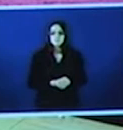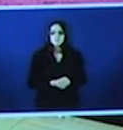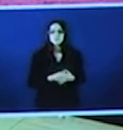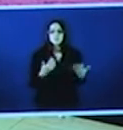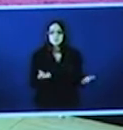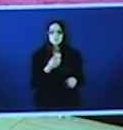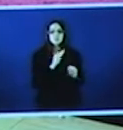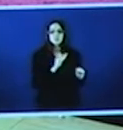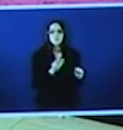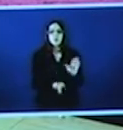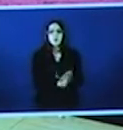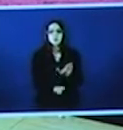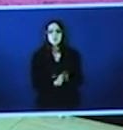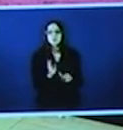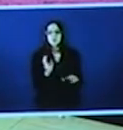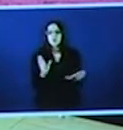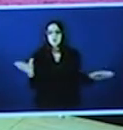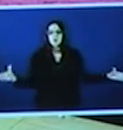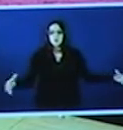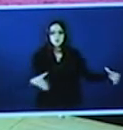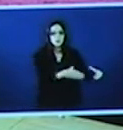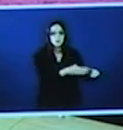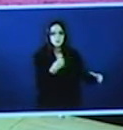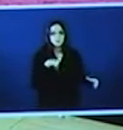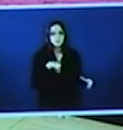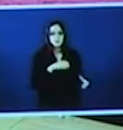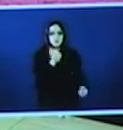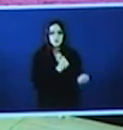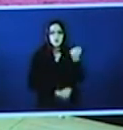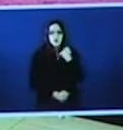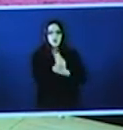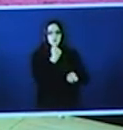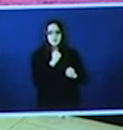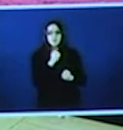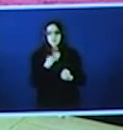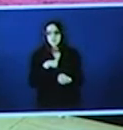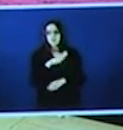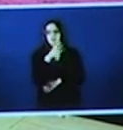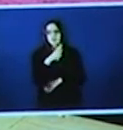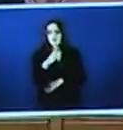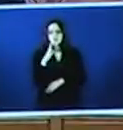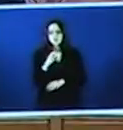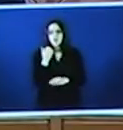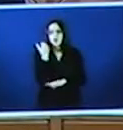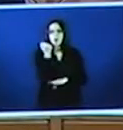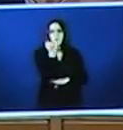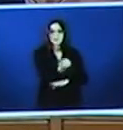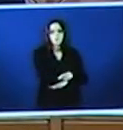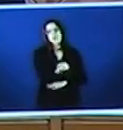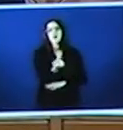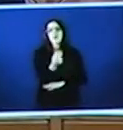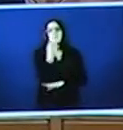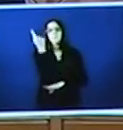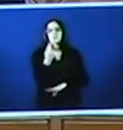seguiron formando parte de unha coalición económica durante silencio, cinco anos favor, apoyando os presupostos do